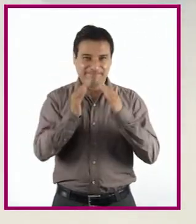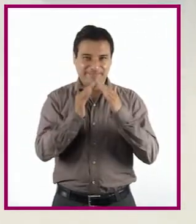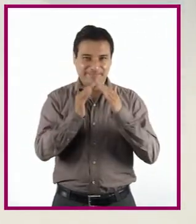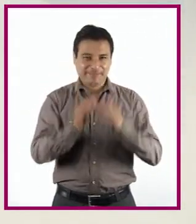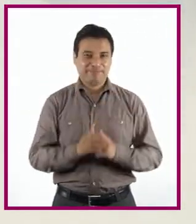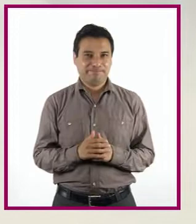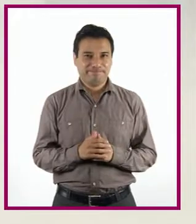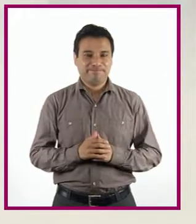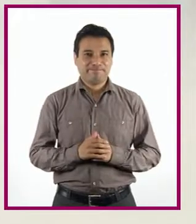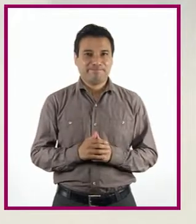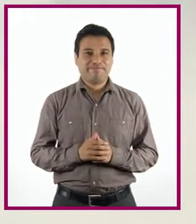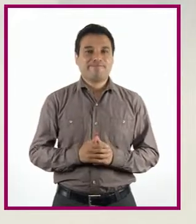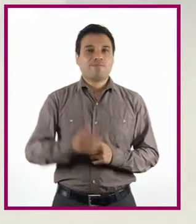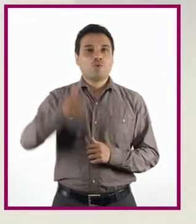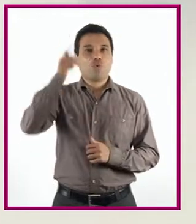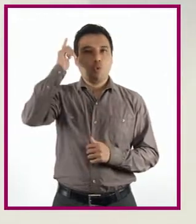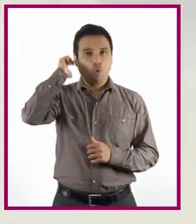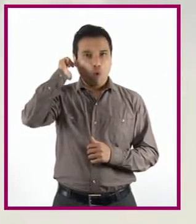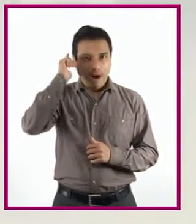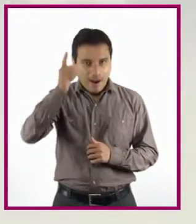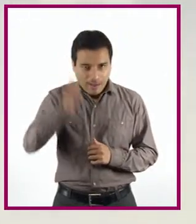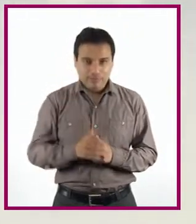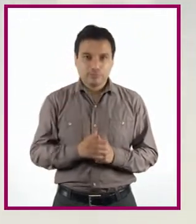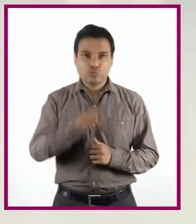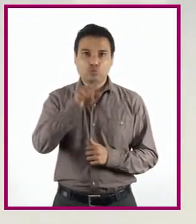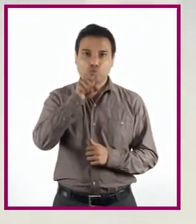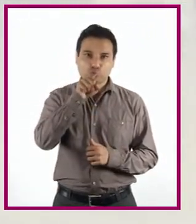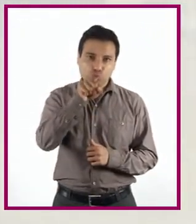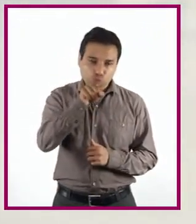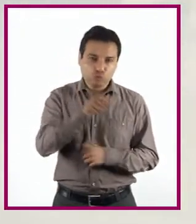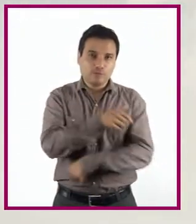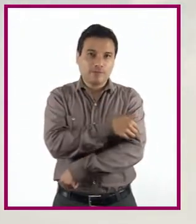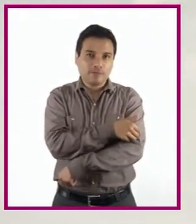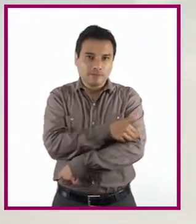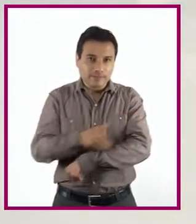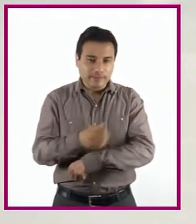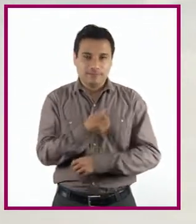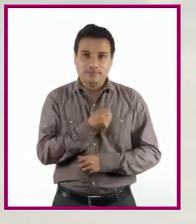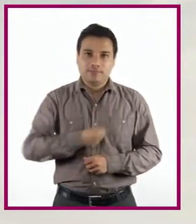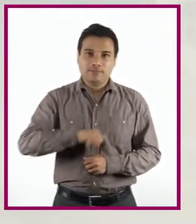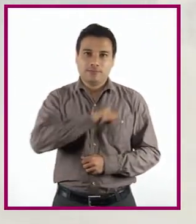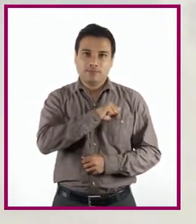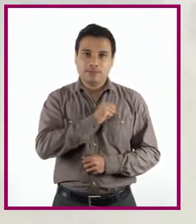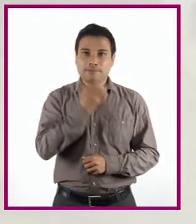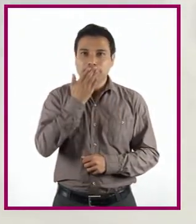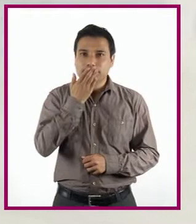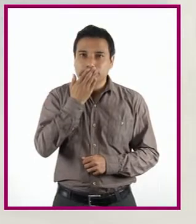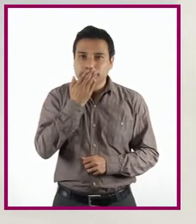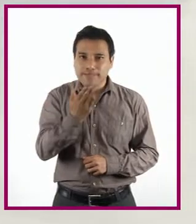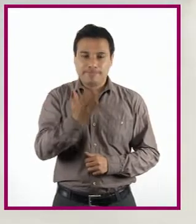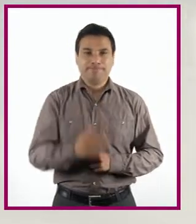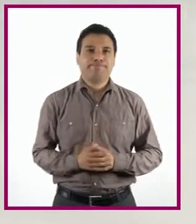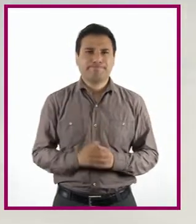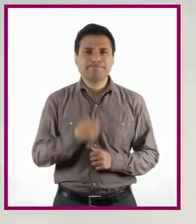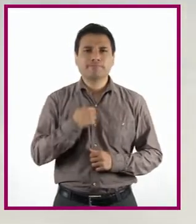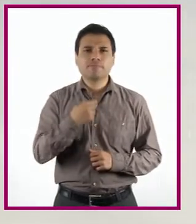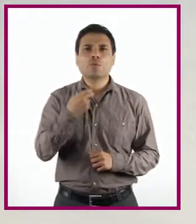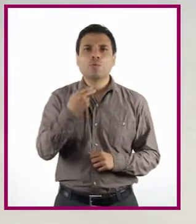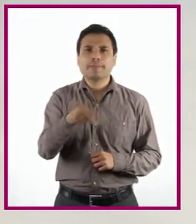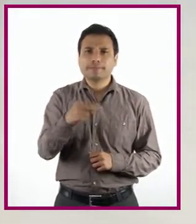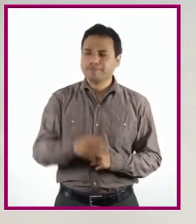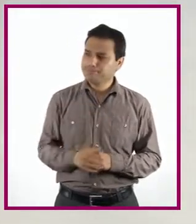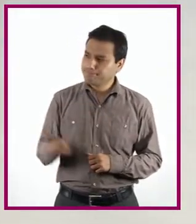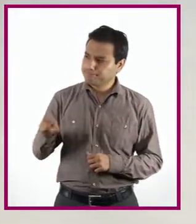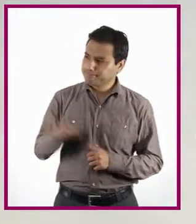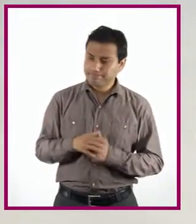Casa. Esperamos que ustedes y su familia se encuentren con excelente salud. Soy la profesora Cayetana Brito